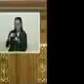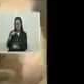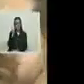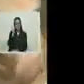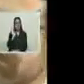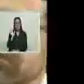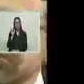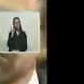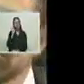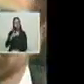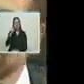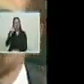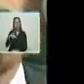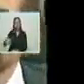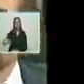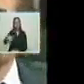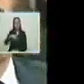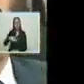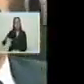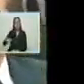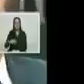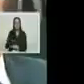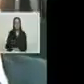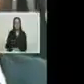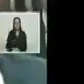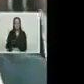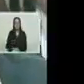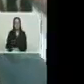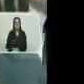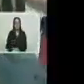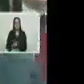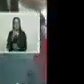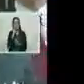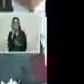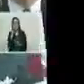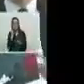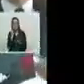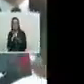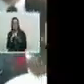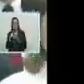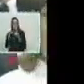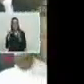yo escucho al pueblo. Las consultas del Plan de la Patria, las visitas casa por casa, nosotros no escuchamos a estos bandidos.